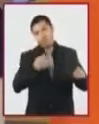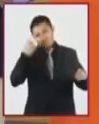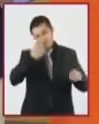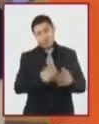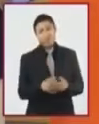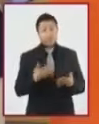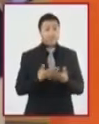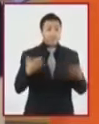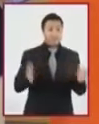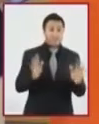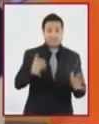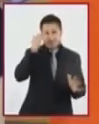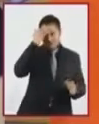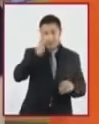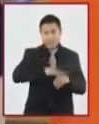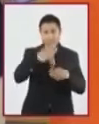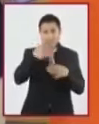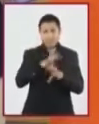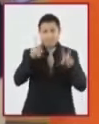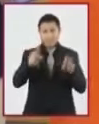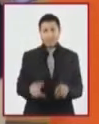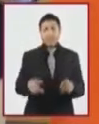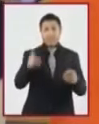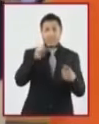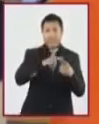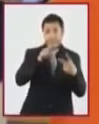Ahora que ya conocen más sobre la distancia y el